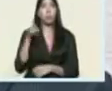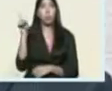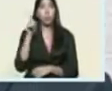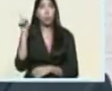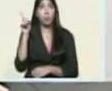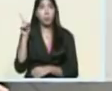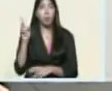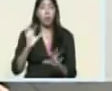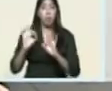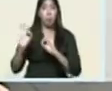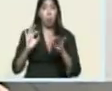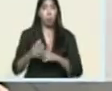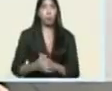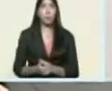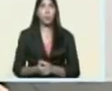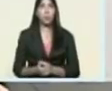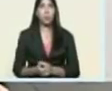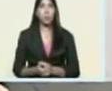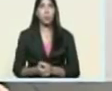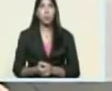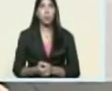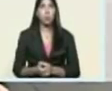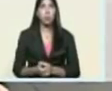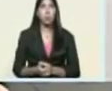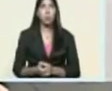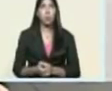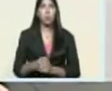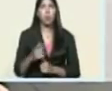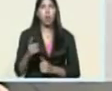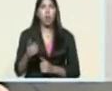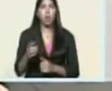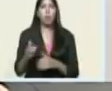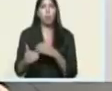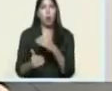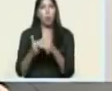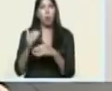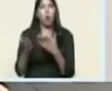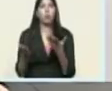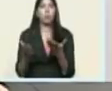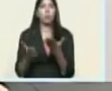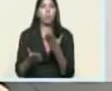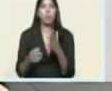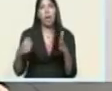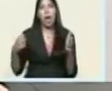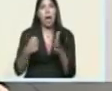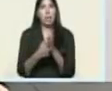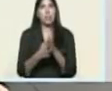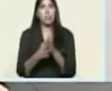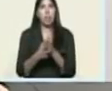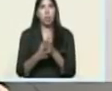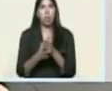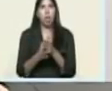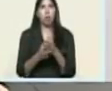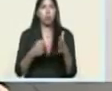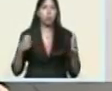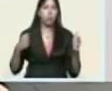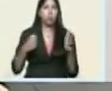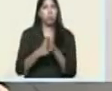compañero ministro de Agricultura Urbana, que se está recuperando de un accidente también, camarada Freddy Bernal.